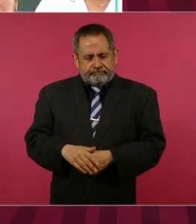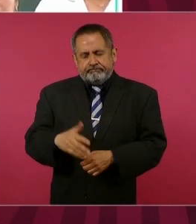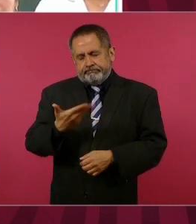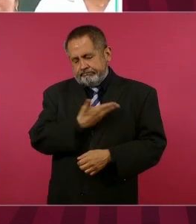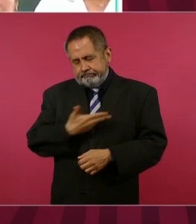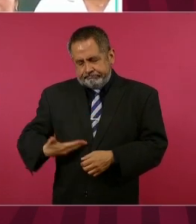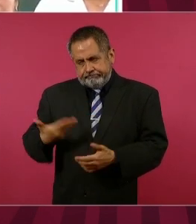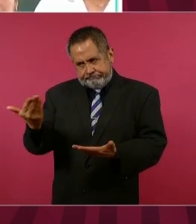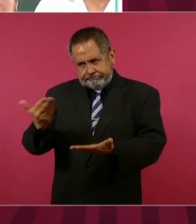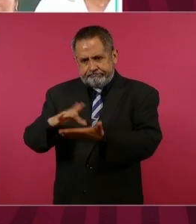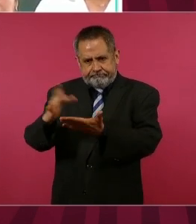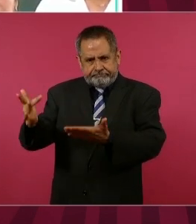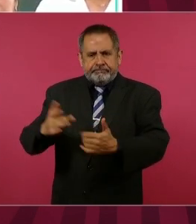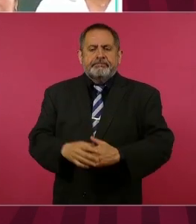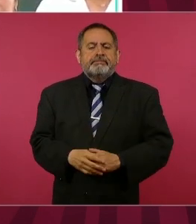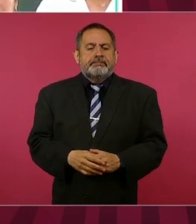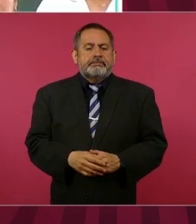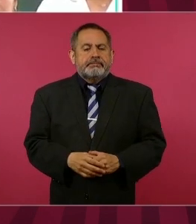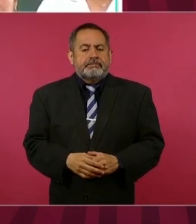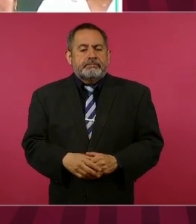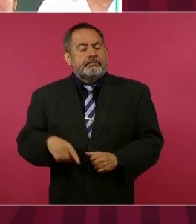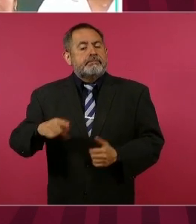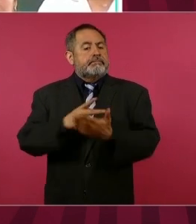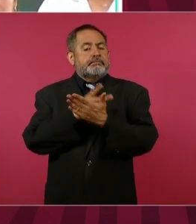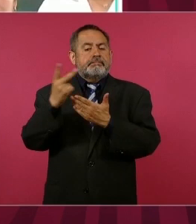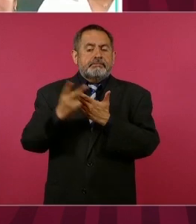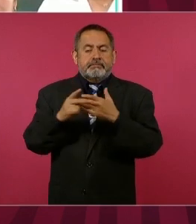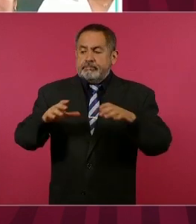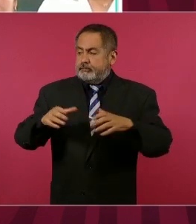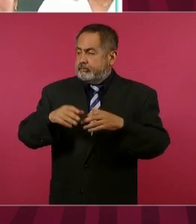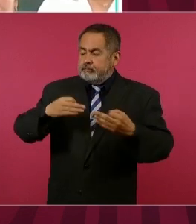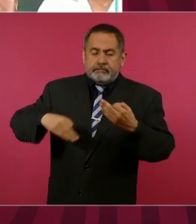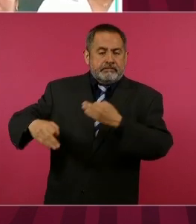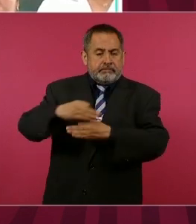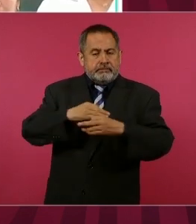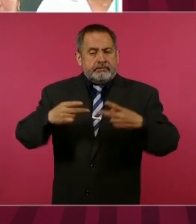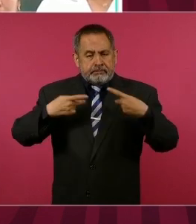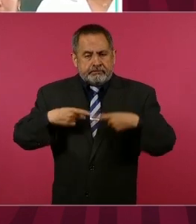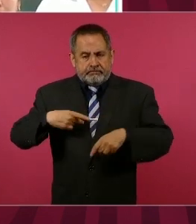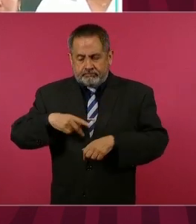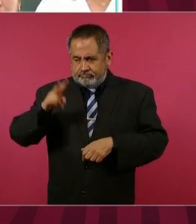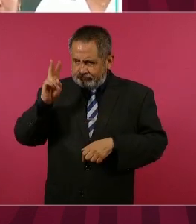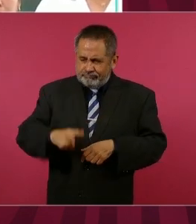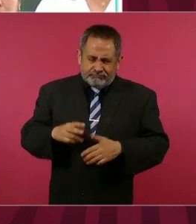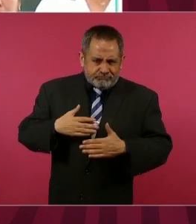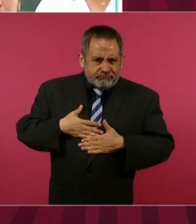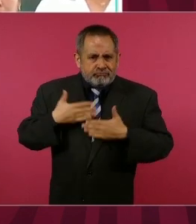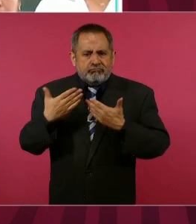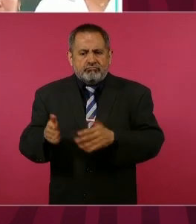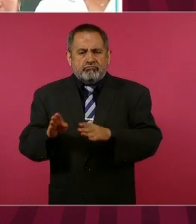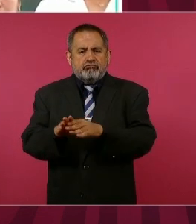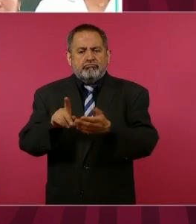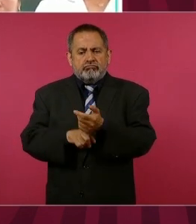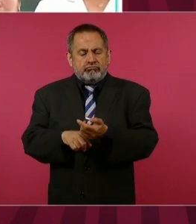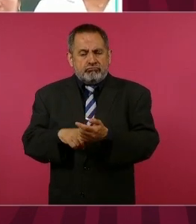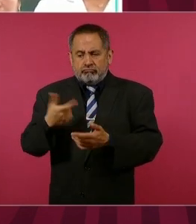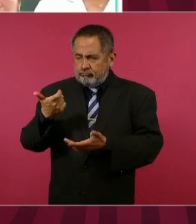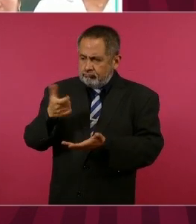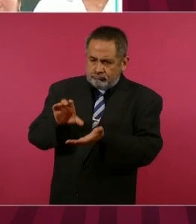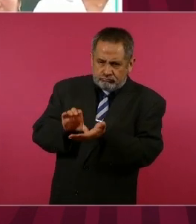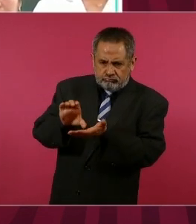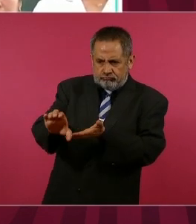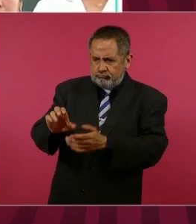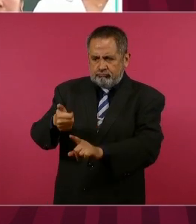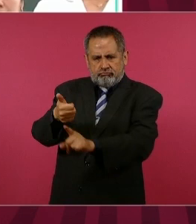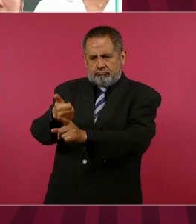señor presidente. Es un programa que busca que el pueblo sea el que tenga la plena certeza y confianza de manejar sus recursos de